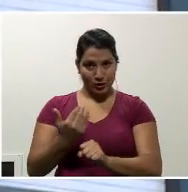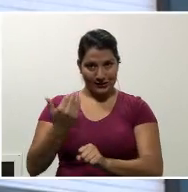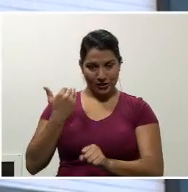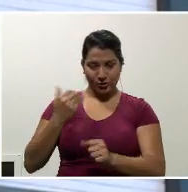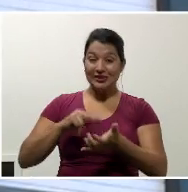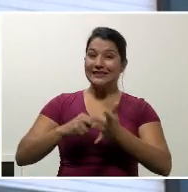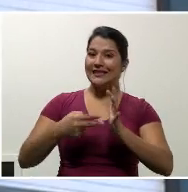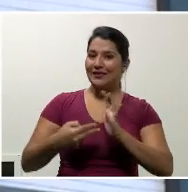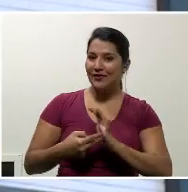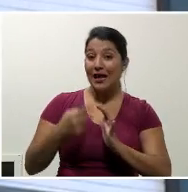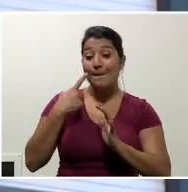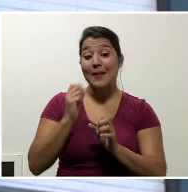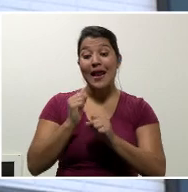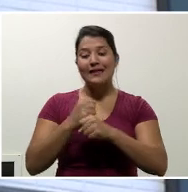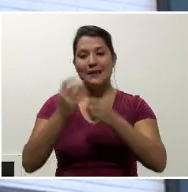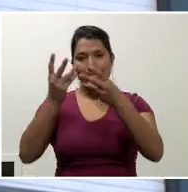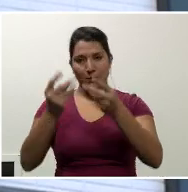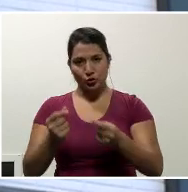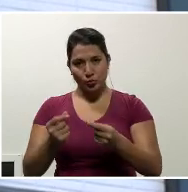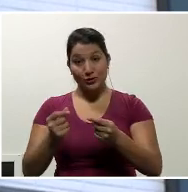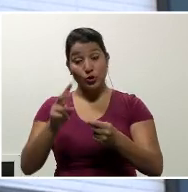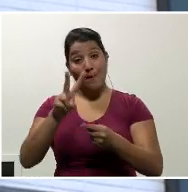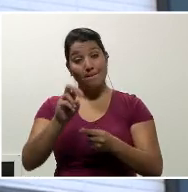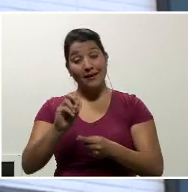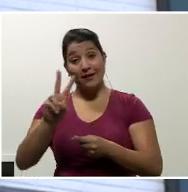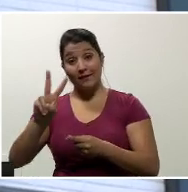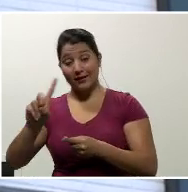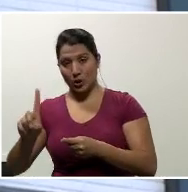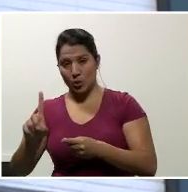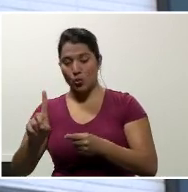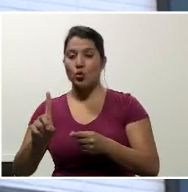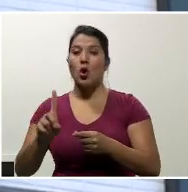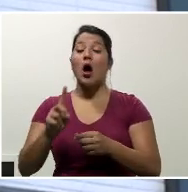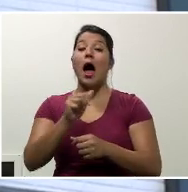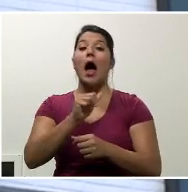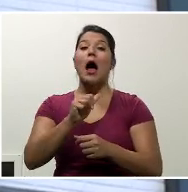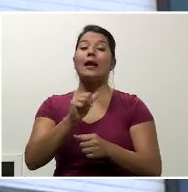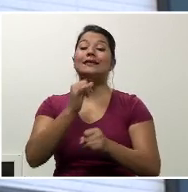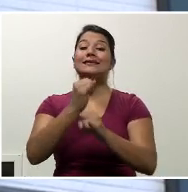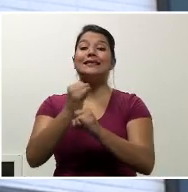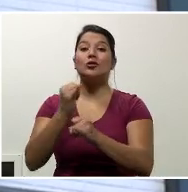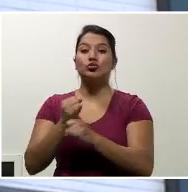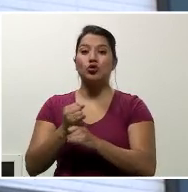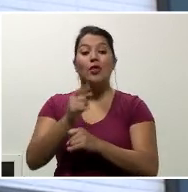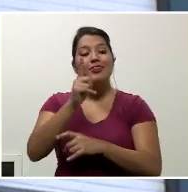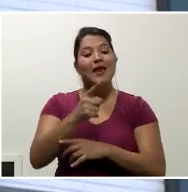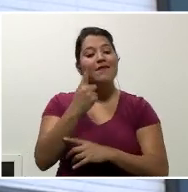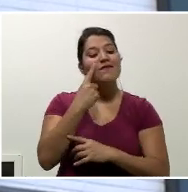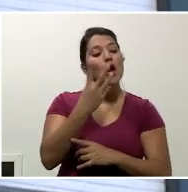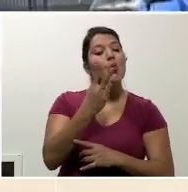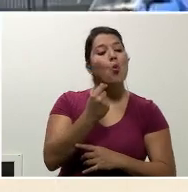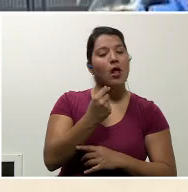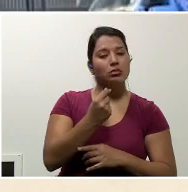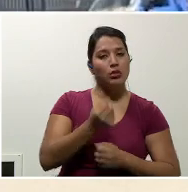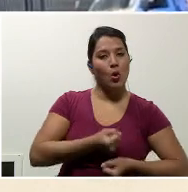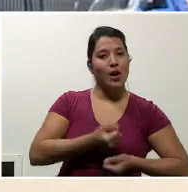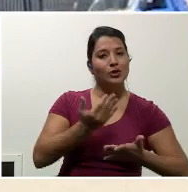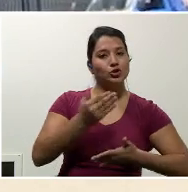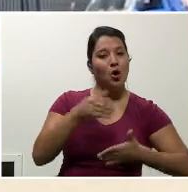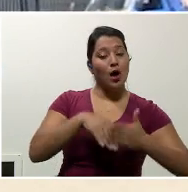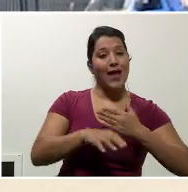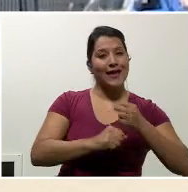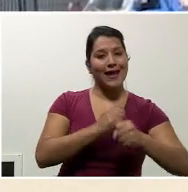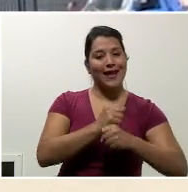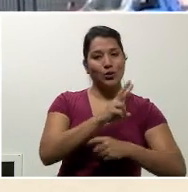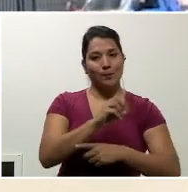el presupuesto del 2021, las entidades deben usar como referencia el plan de egresos ejecutado en el año 2020 y